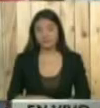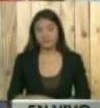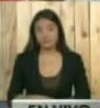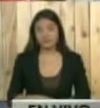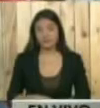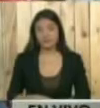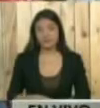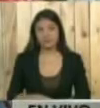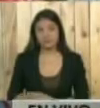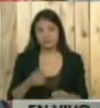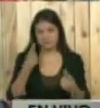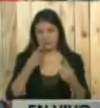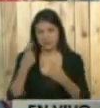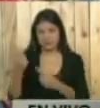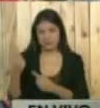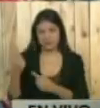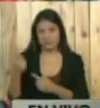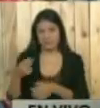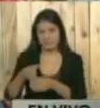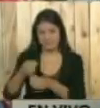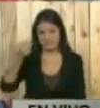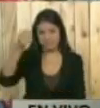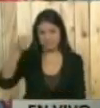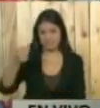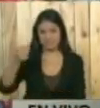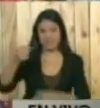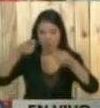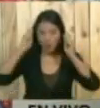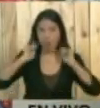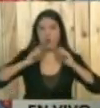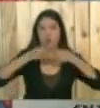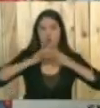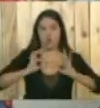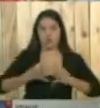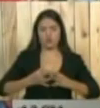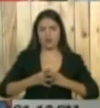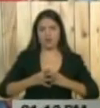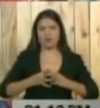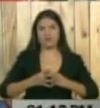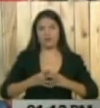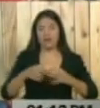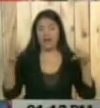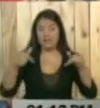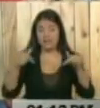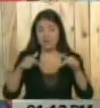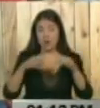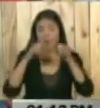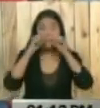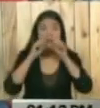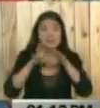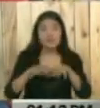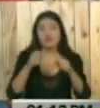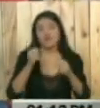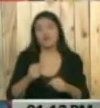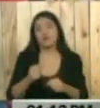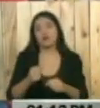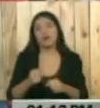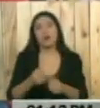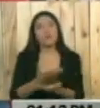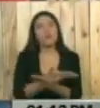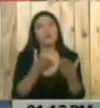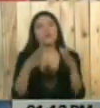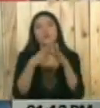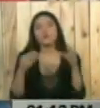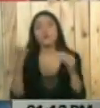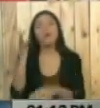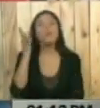canalete con este collar lleno de bendiciones por nuestras